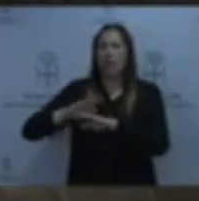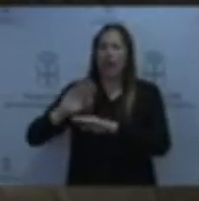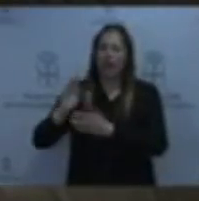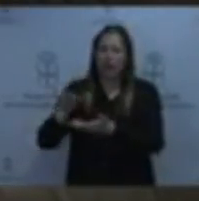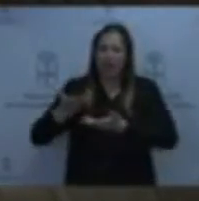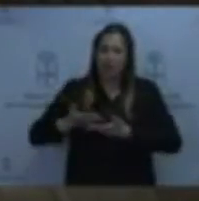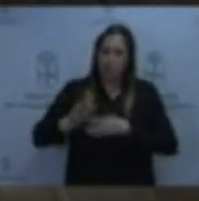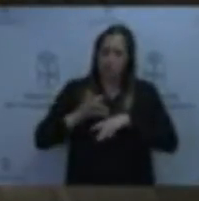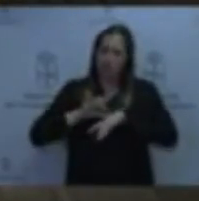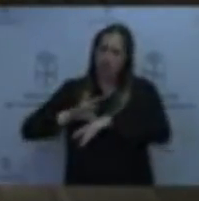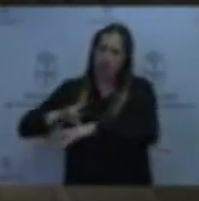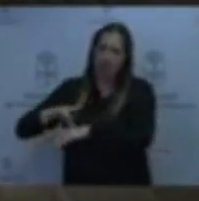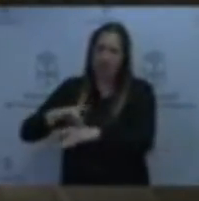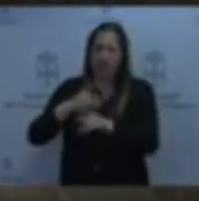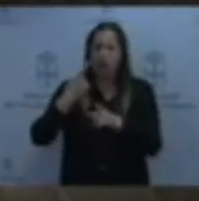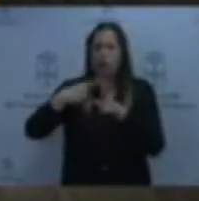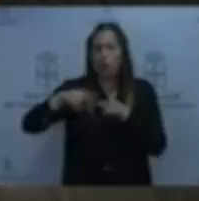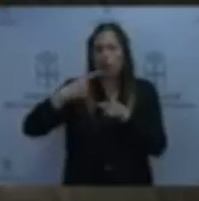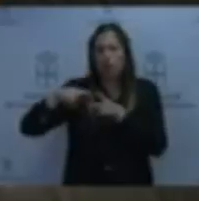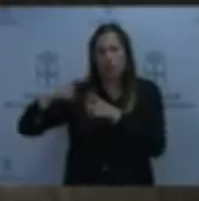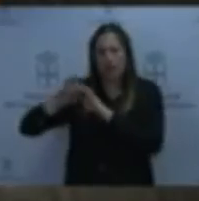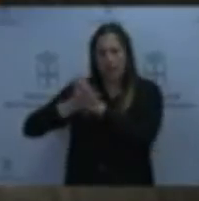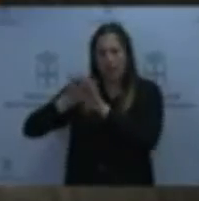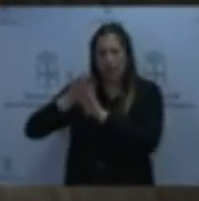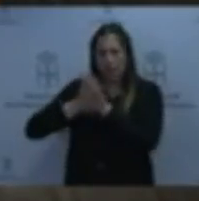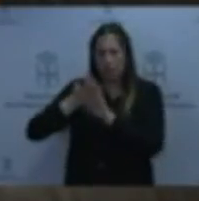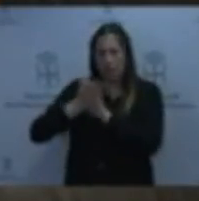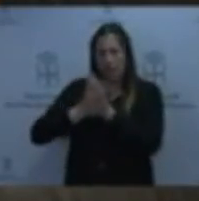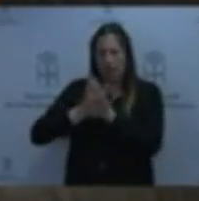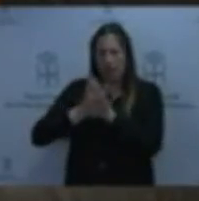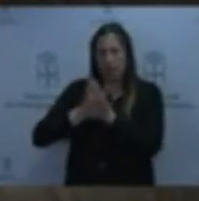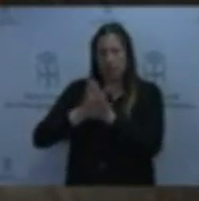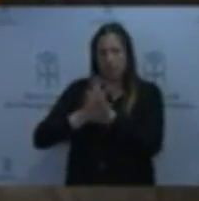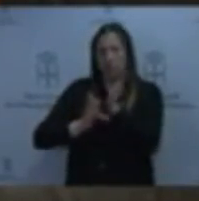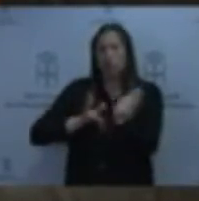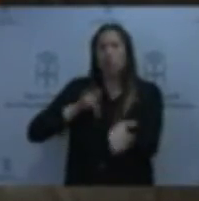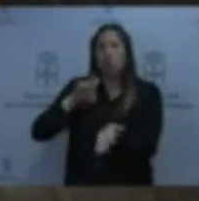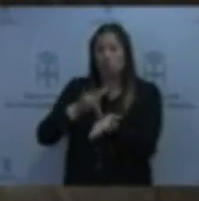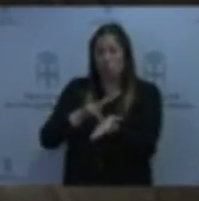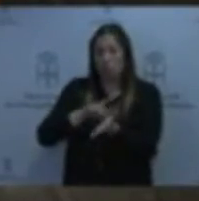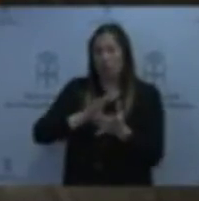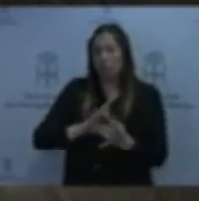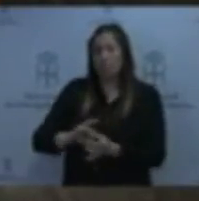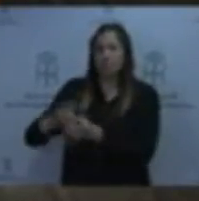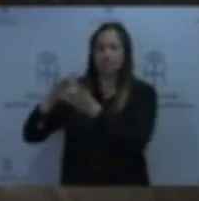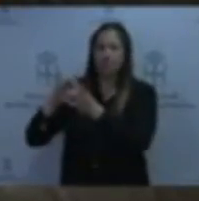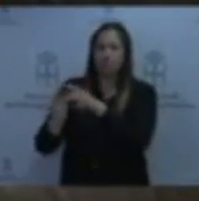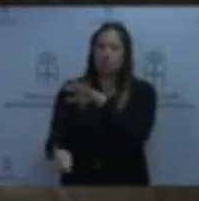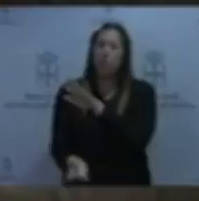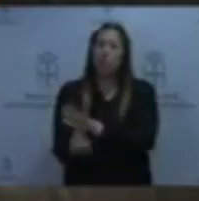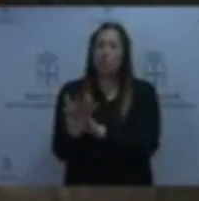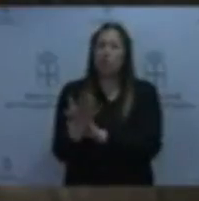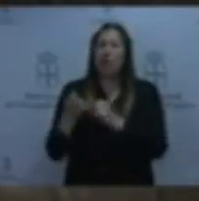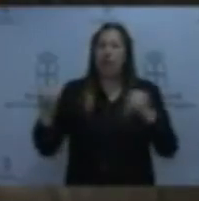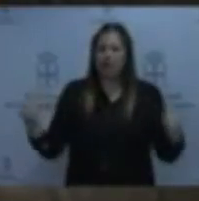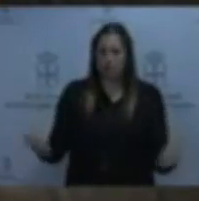al resto de las cosas que podemos hablar en cualquier momento, y el resto de las cosas con respecto a la Constitución y a la